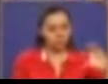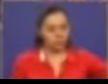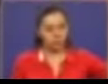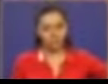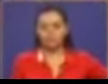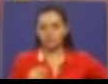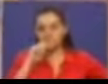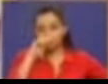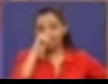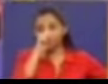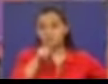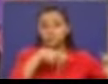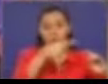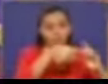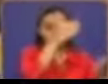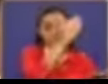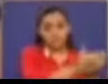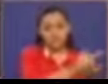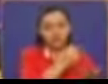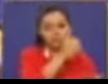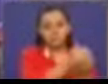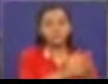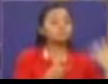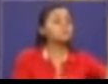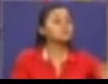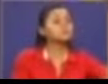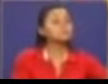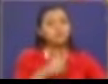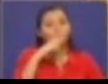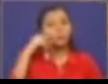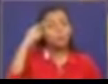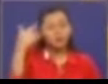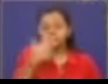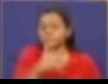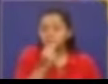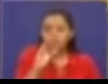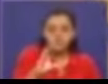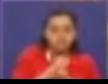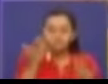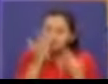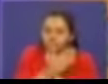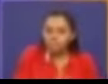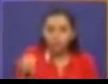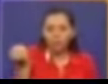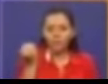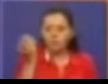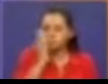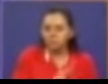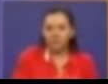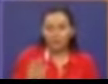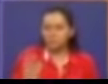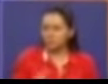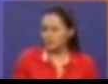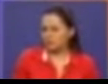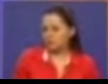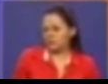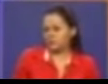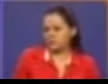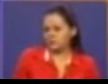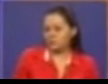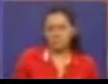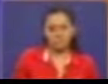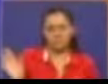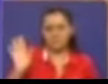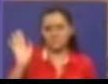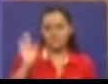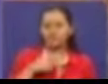Cuando suspendimos el subsidio, le dijeron a los jubilados que le íbamos a reducir 40% de su jubilación. Yo le pregunto,